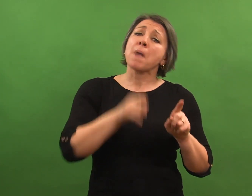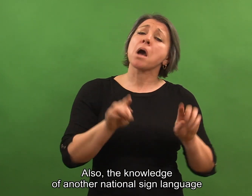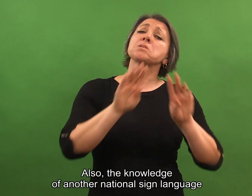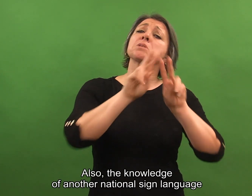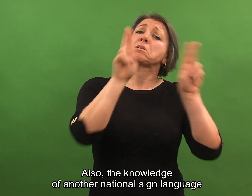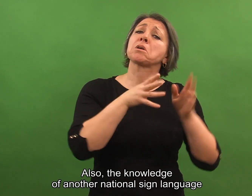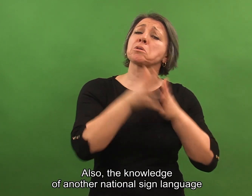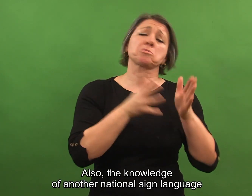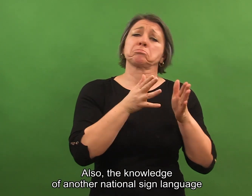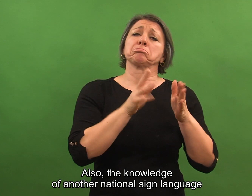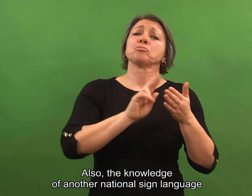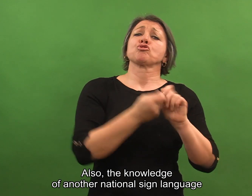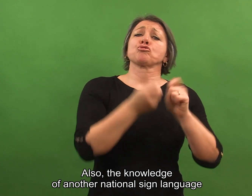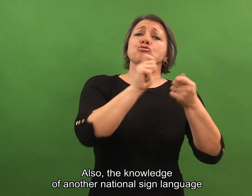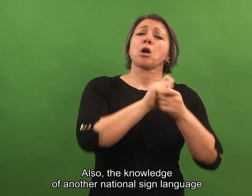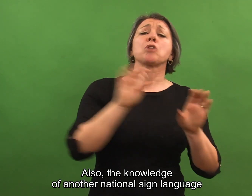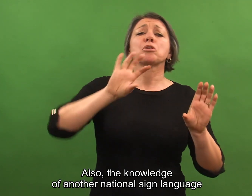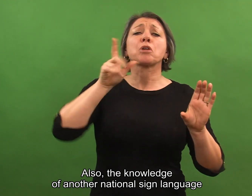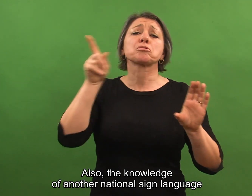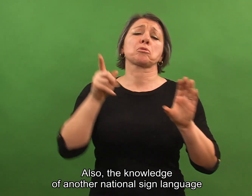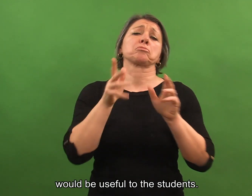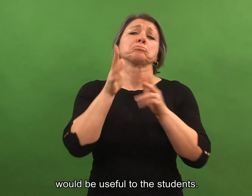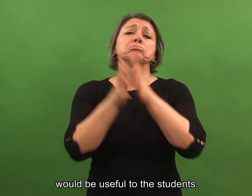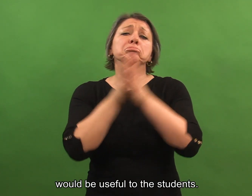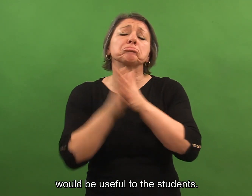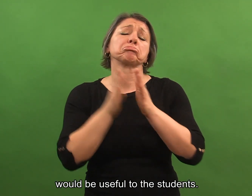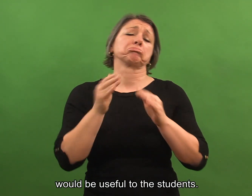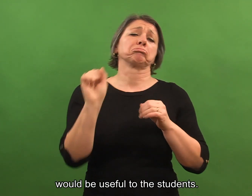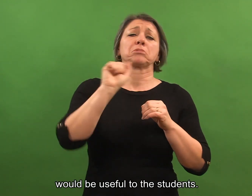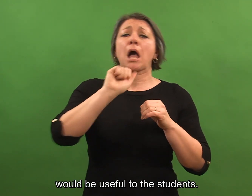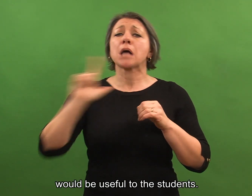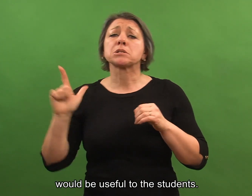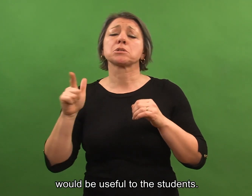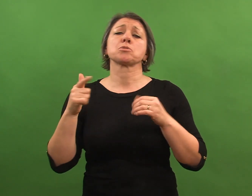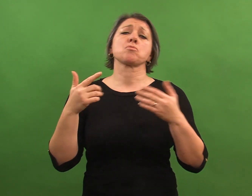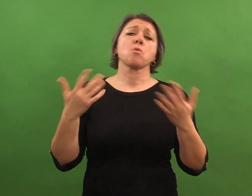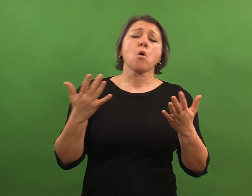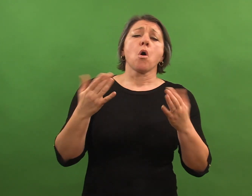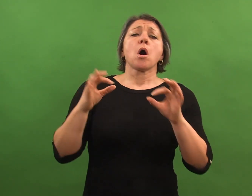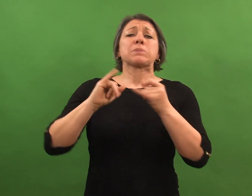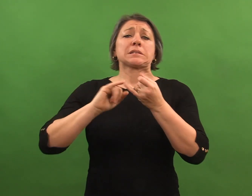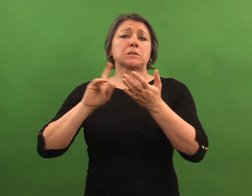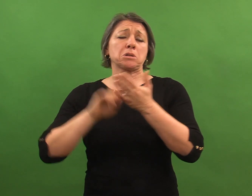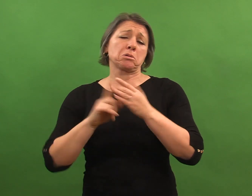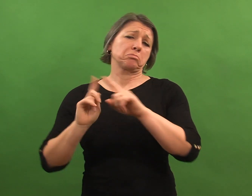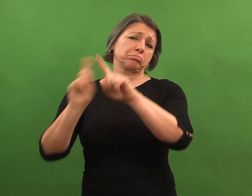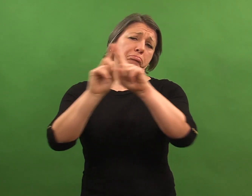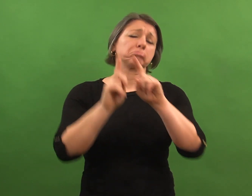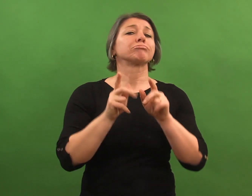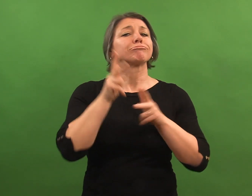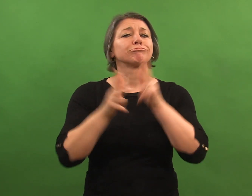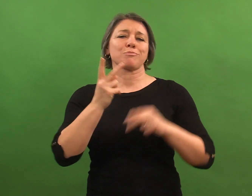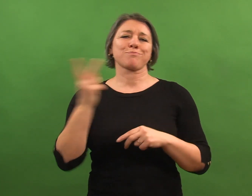incluir los signos internacionales en los ejercicios de interpretación, tanto como el inglés. Además, sería muy útil que los